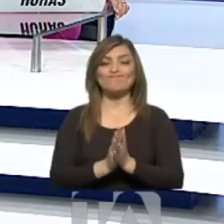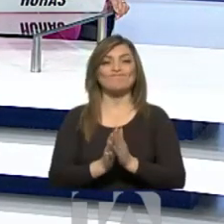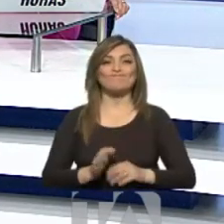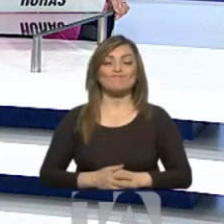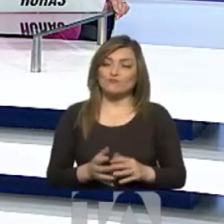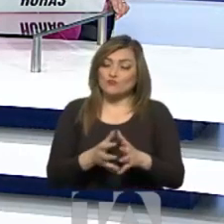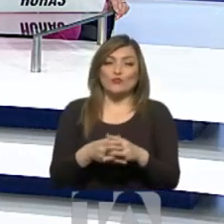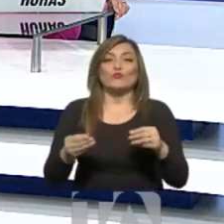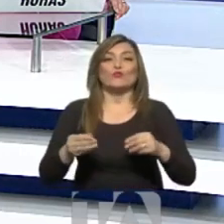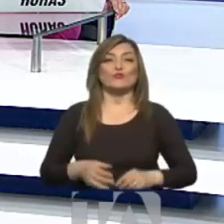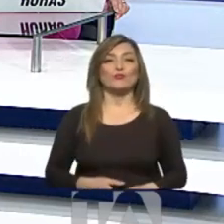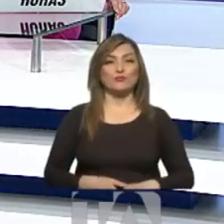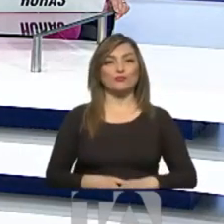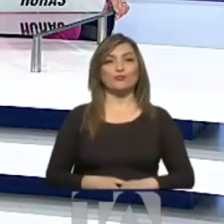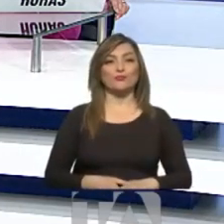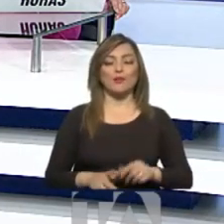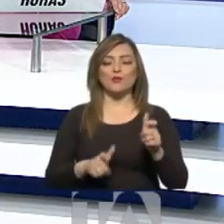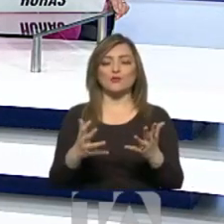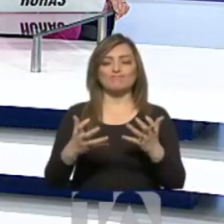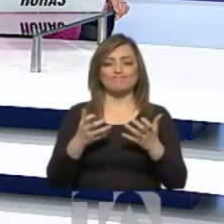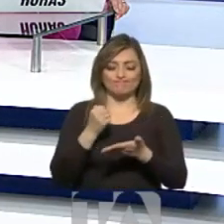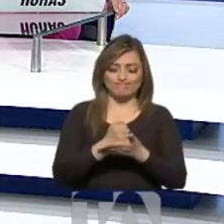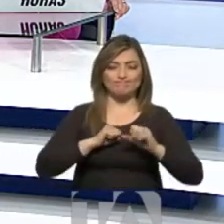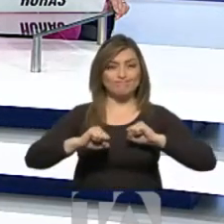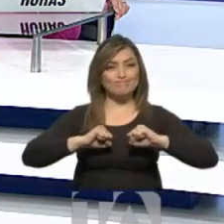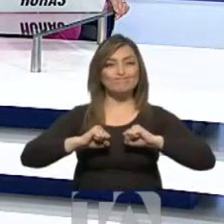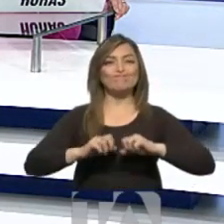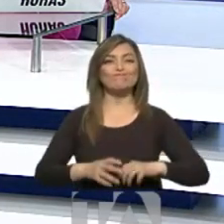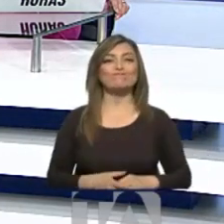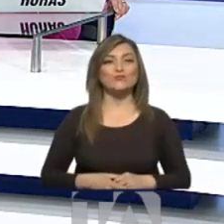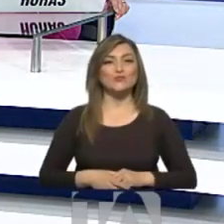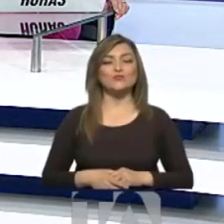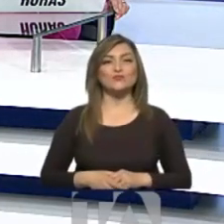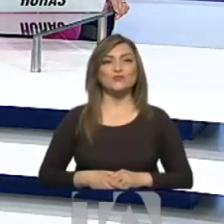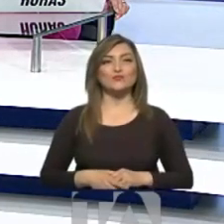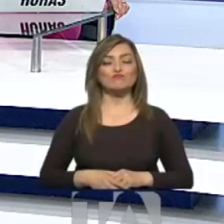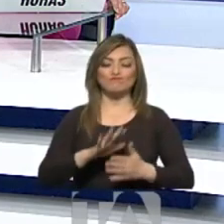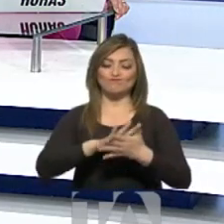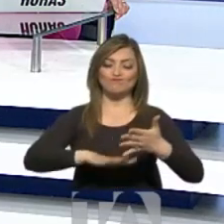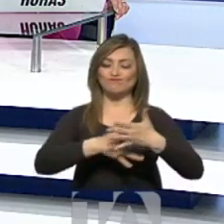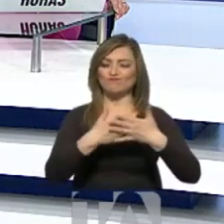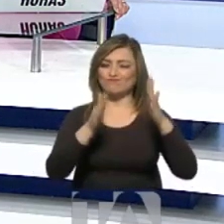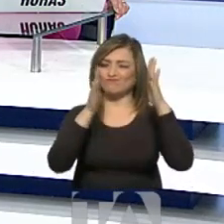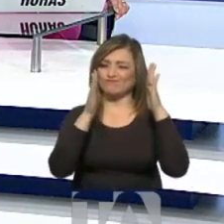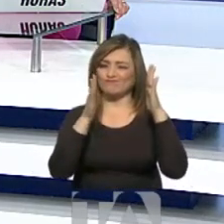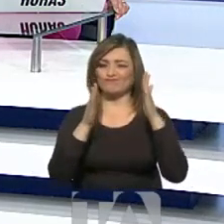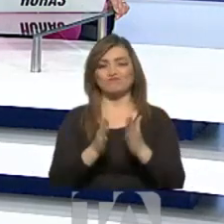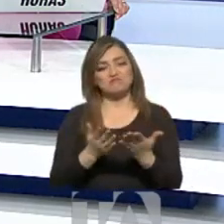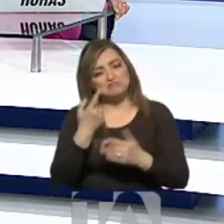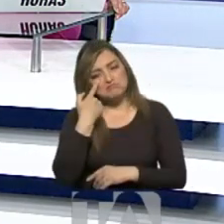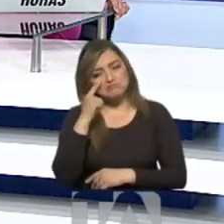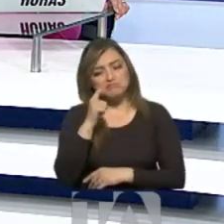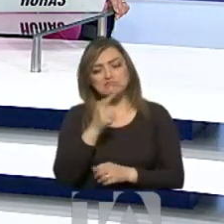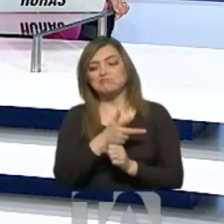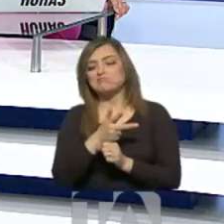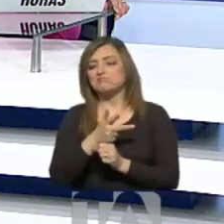dar una solución para las personas que están tratando de sacar este documento, tal vez ampliar los horarios de atención, en fin, nosotros vamos a estar